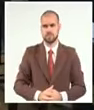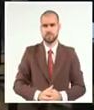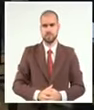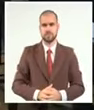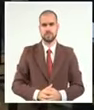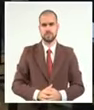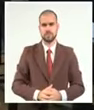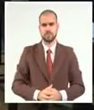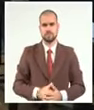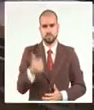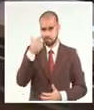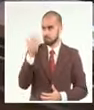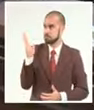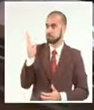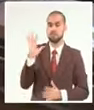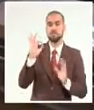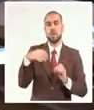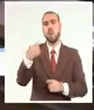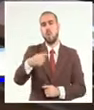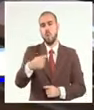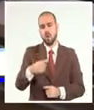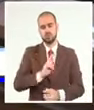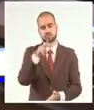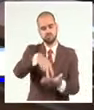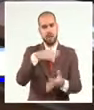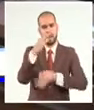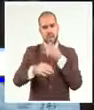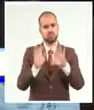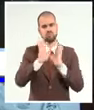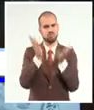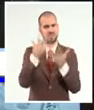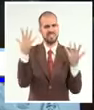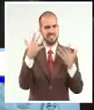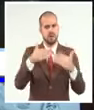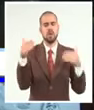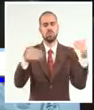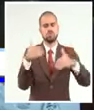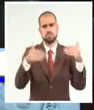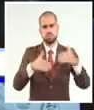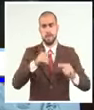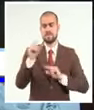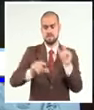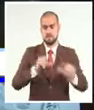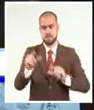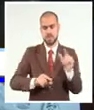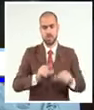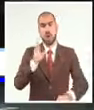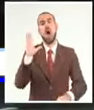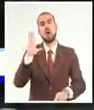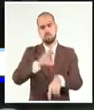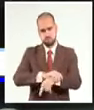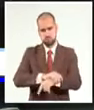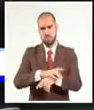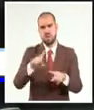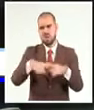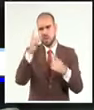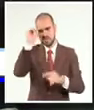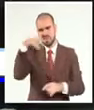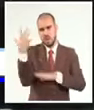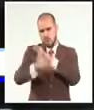Esta fue la vista del juicio oral al que concurrieron imputados por acciones violentas en